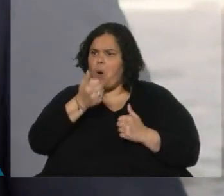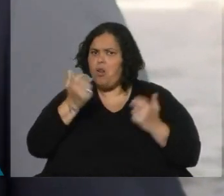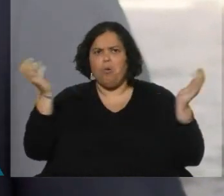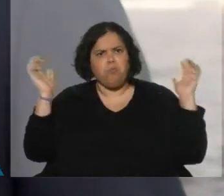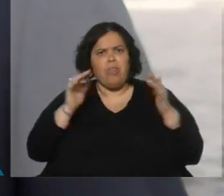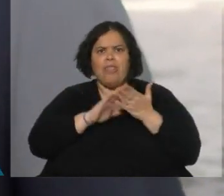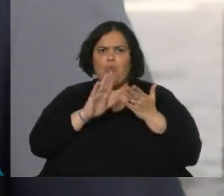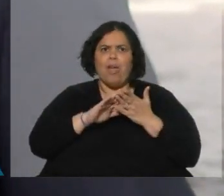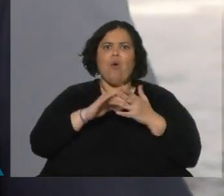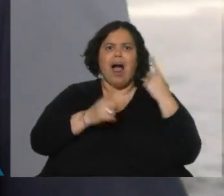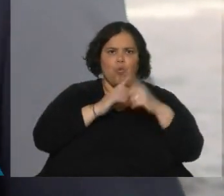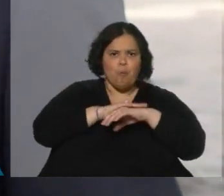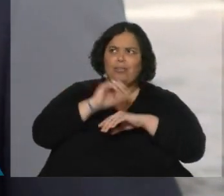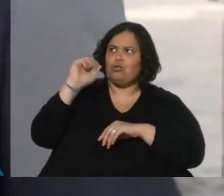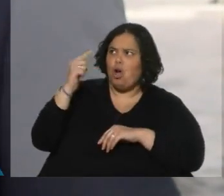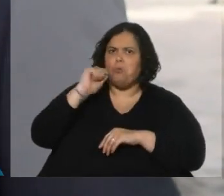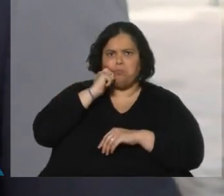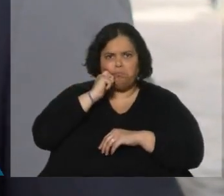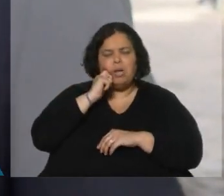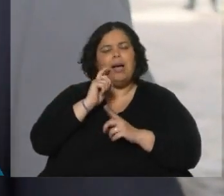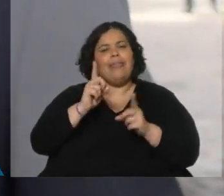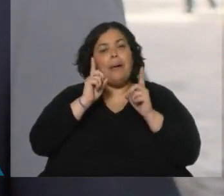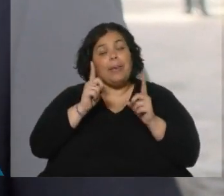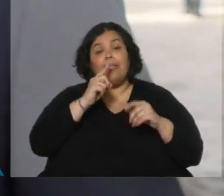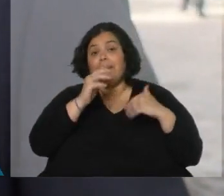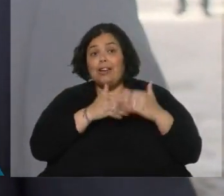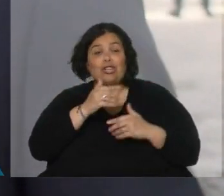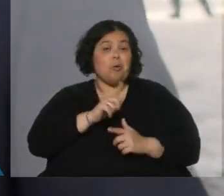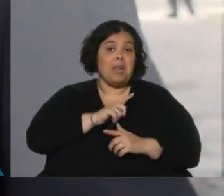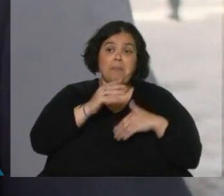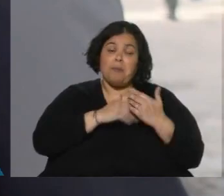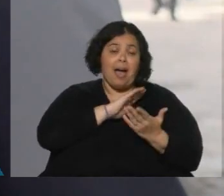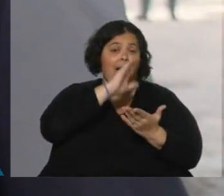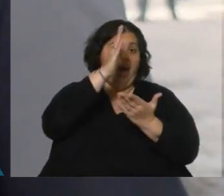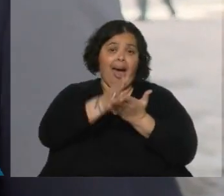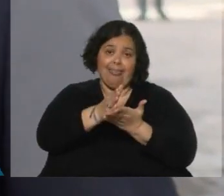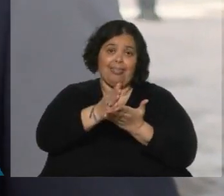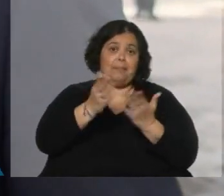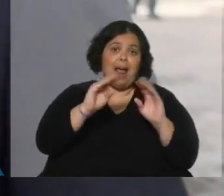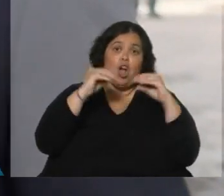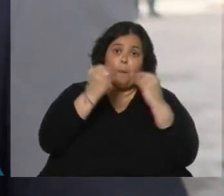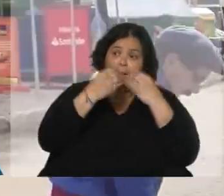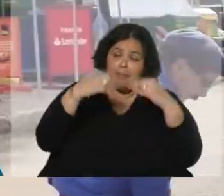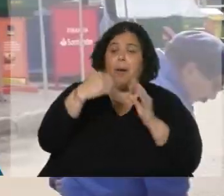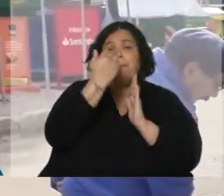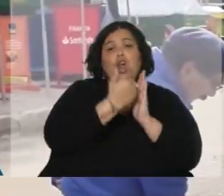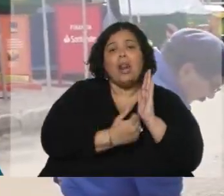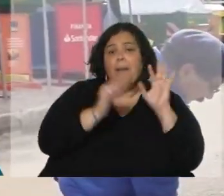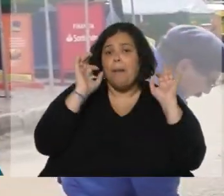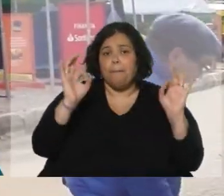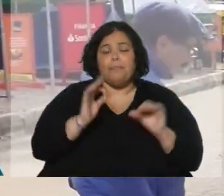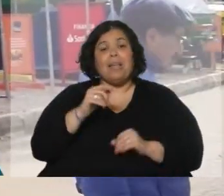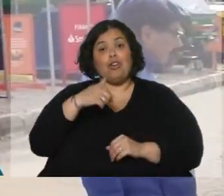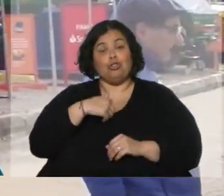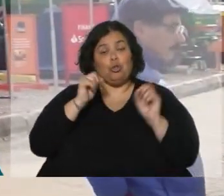momentos de sol y bueno esperando que se siga desarrollando todo de la mejor manera y y poder completar todo el programa en buenas condiciones y nosotros